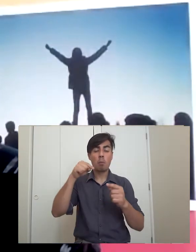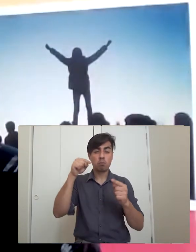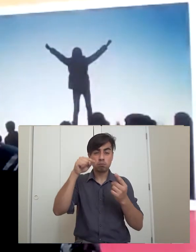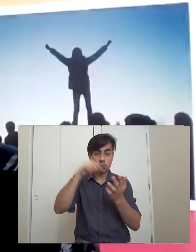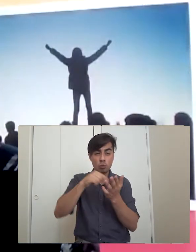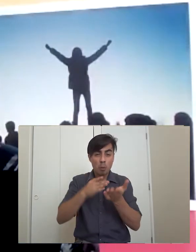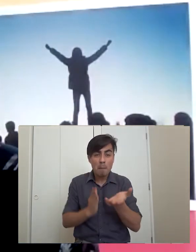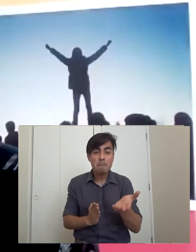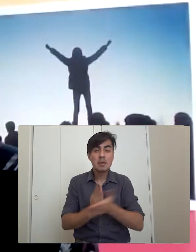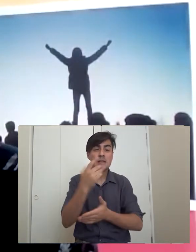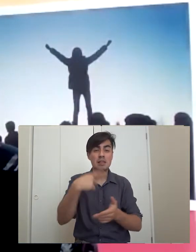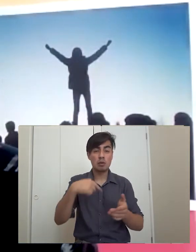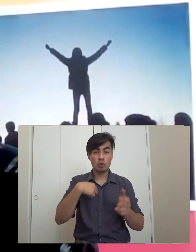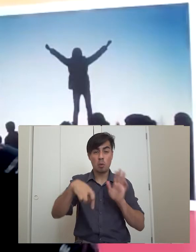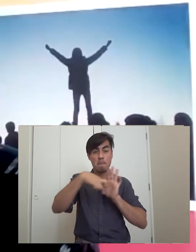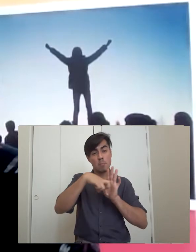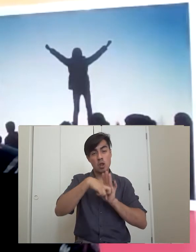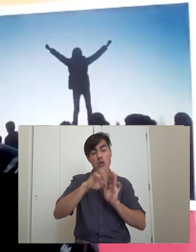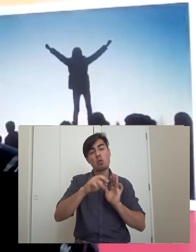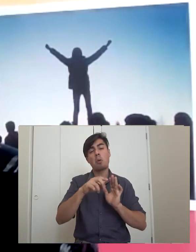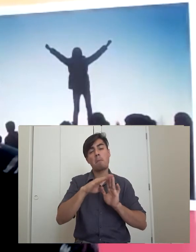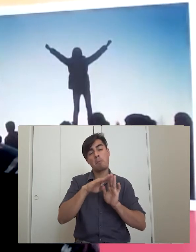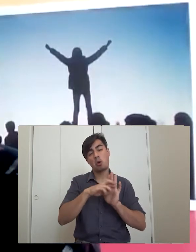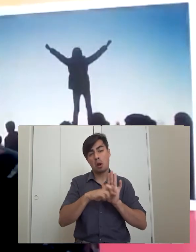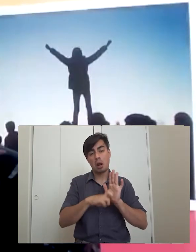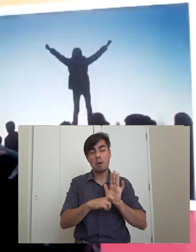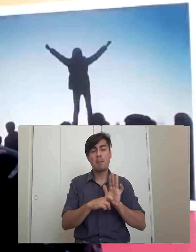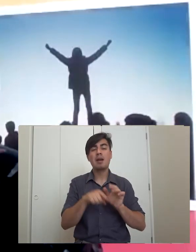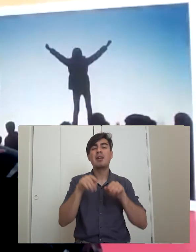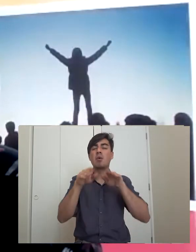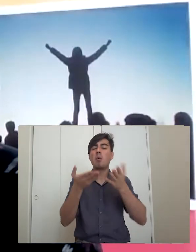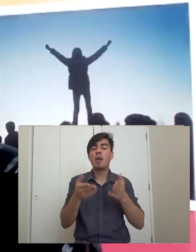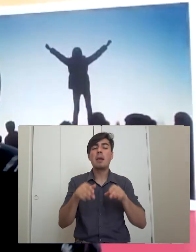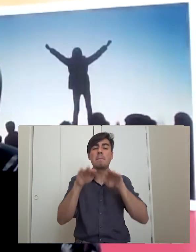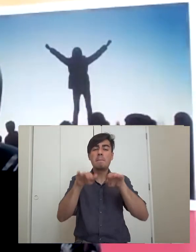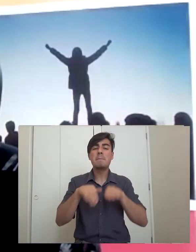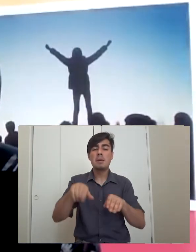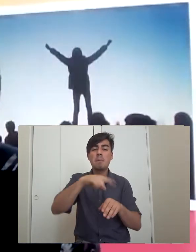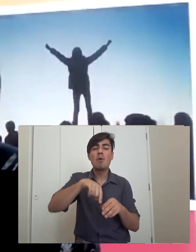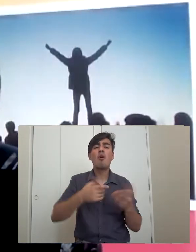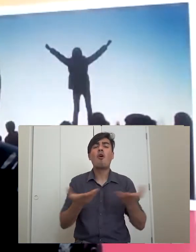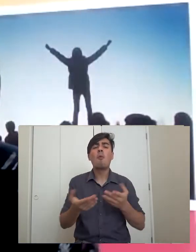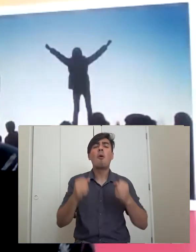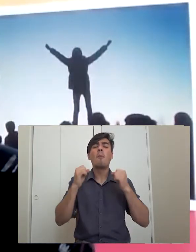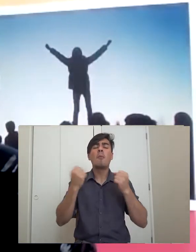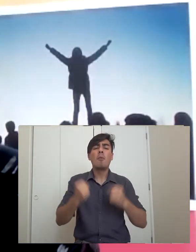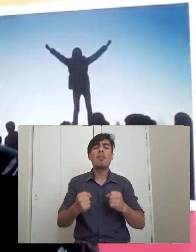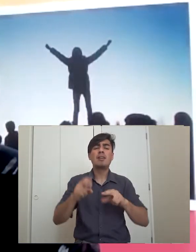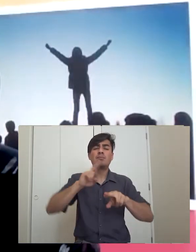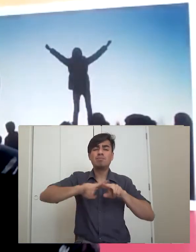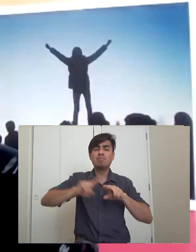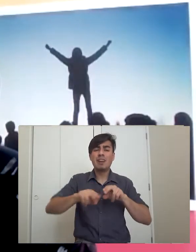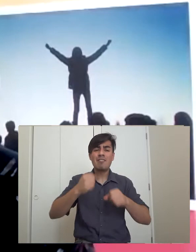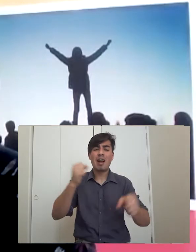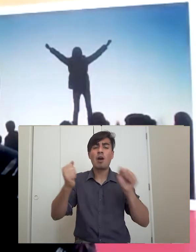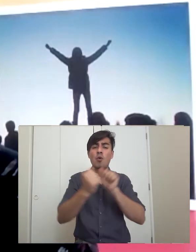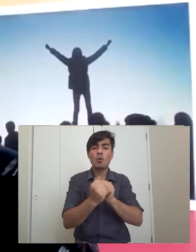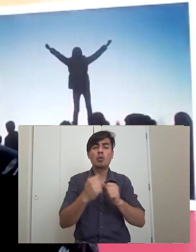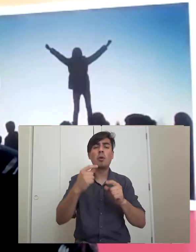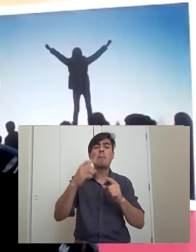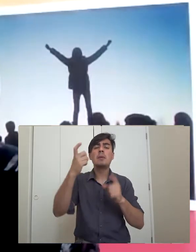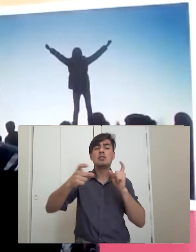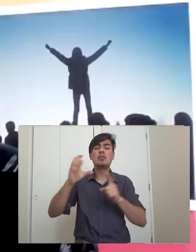nuestro proyecto o programa es exactamente de eso. ¿Cómo podemos lidiar con eso de la mejor manera? Una